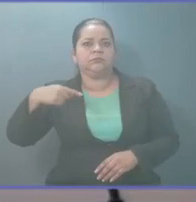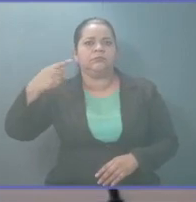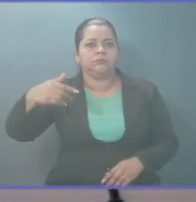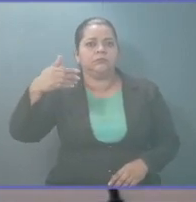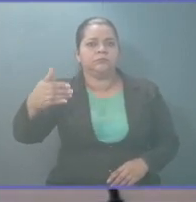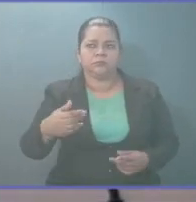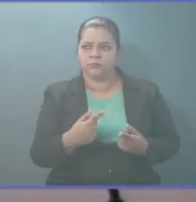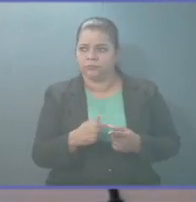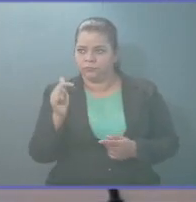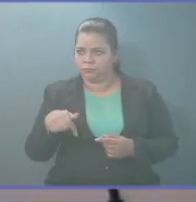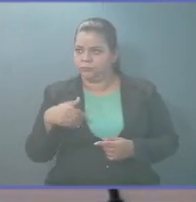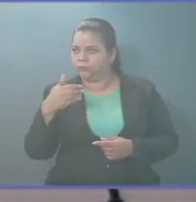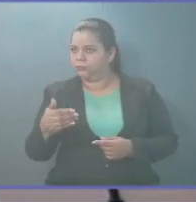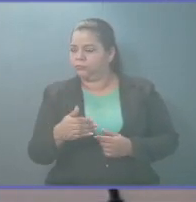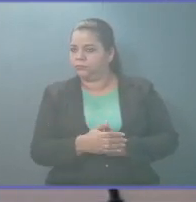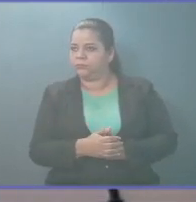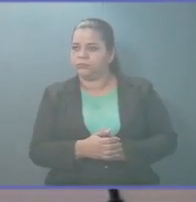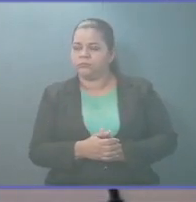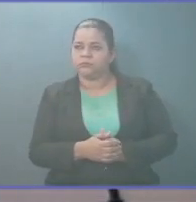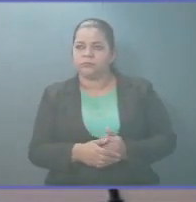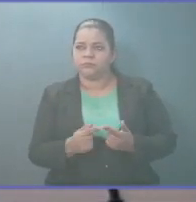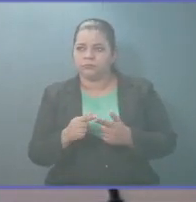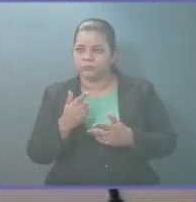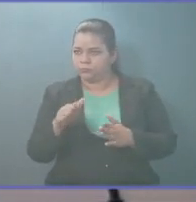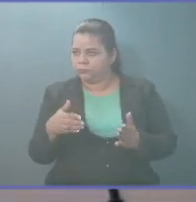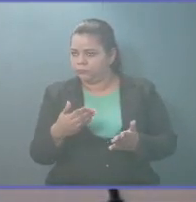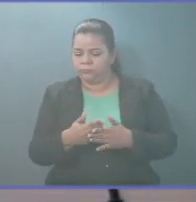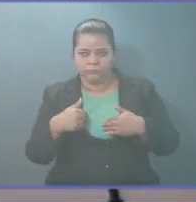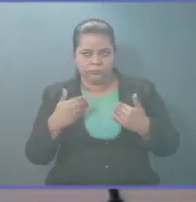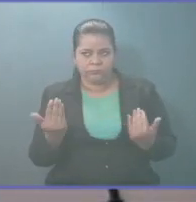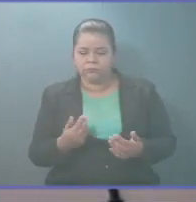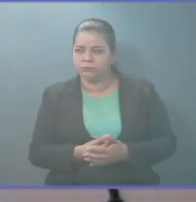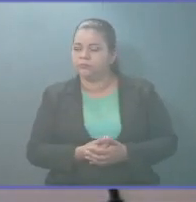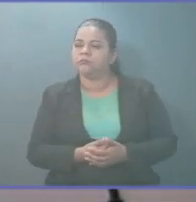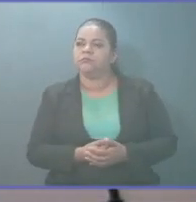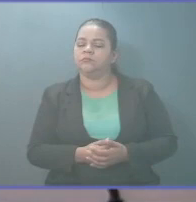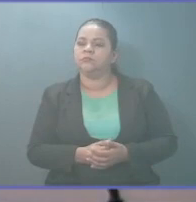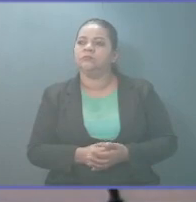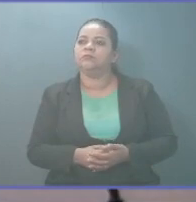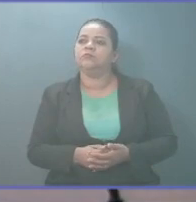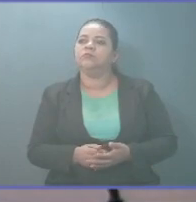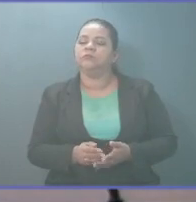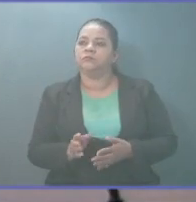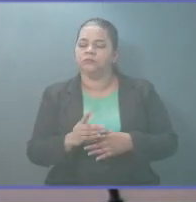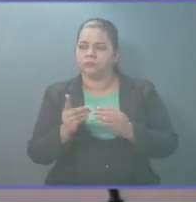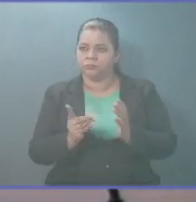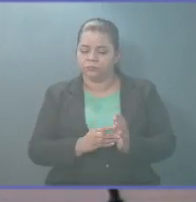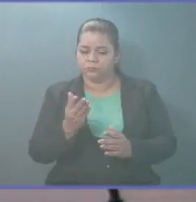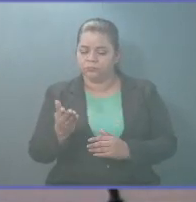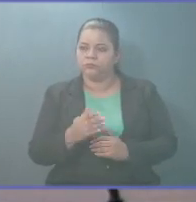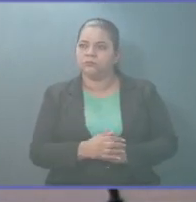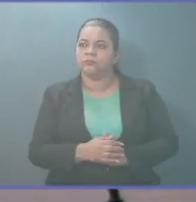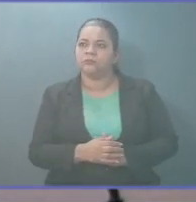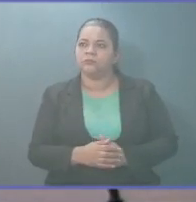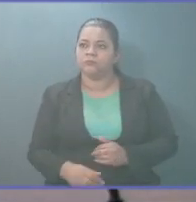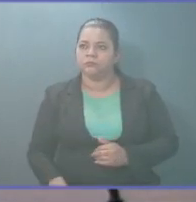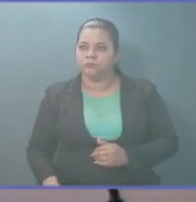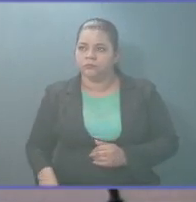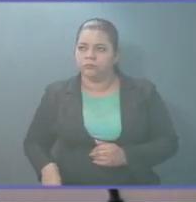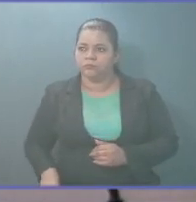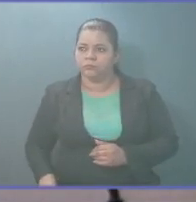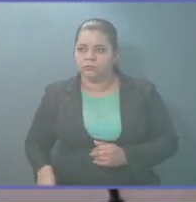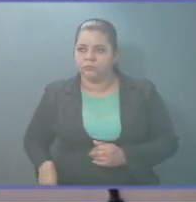Sí. Si nosotros no aceptamos esta observación, simple y sencillamente estaríamos dando